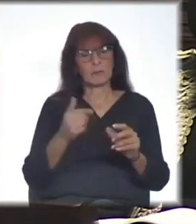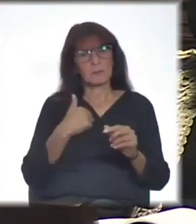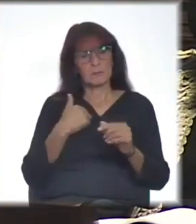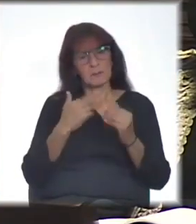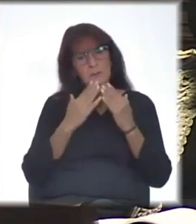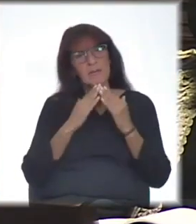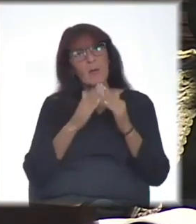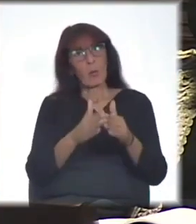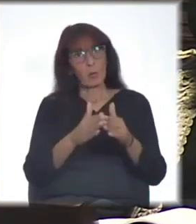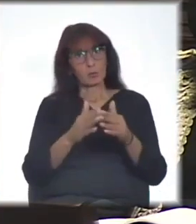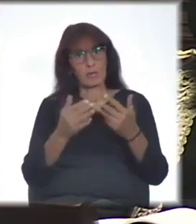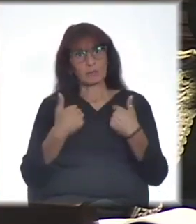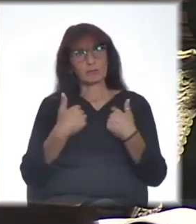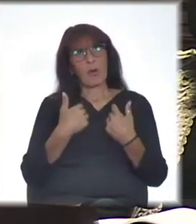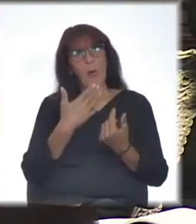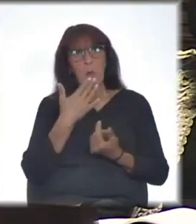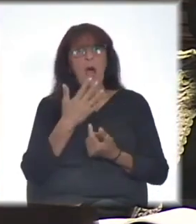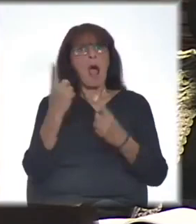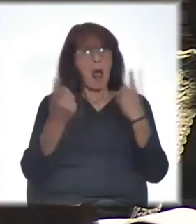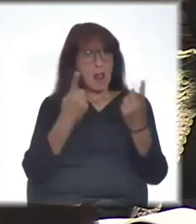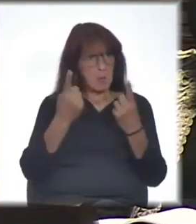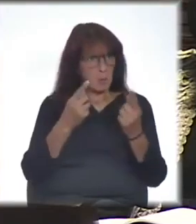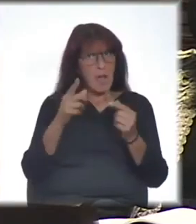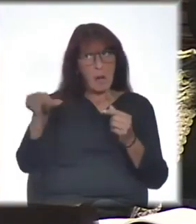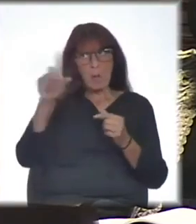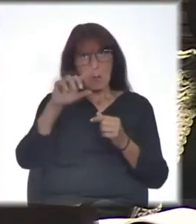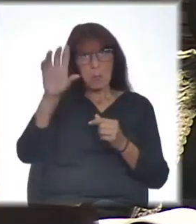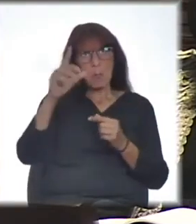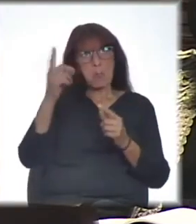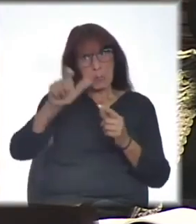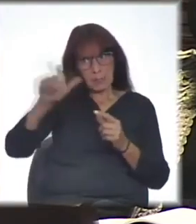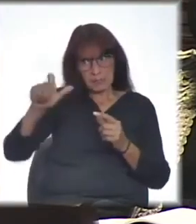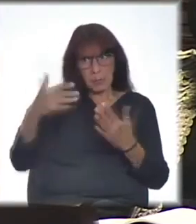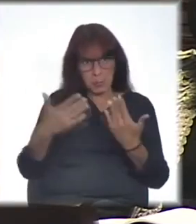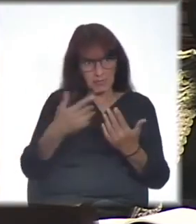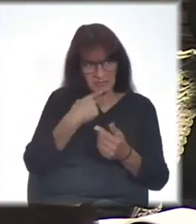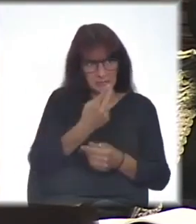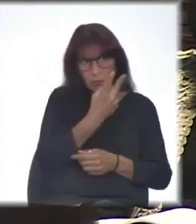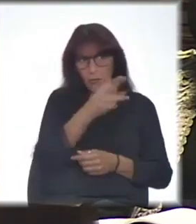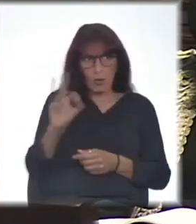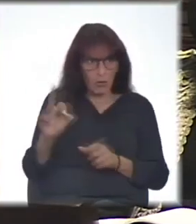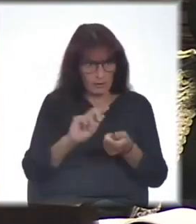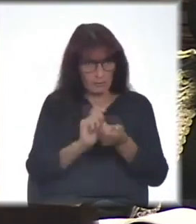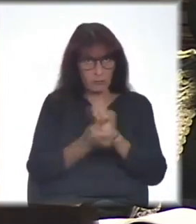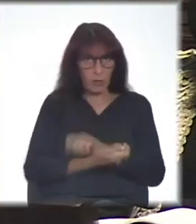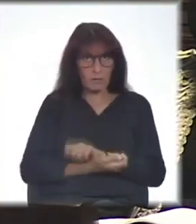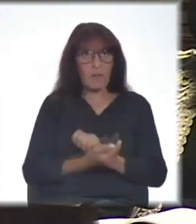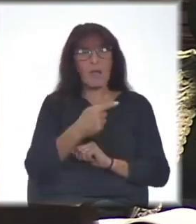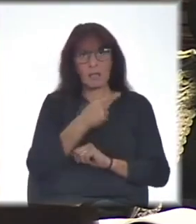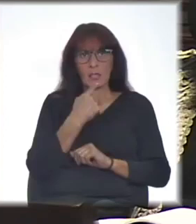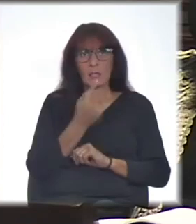pregunta, completamente inocente, fue si alguna vez el pueblo había dicho no a una reforma. La respuesta